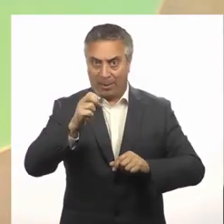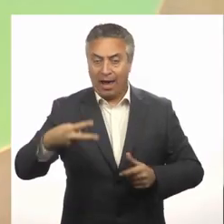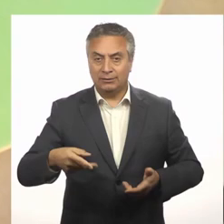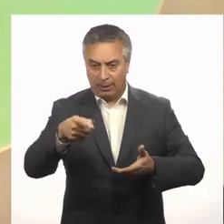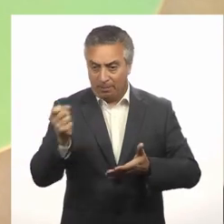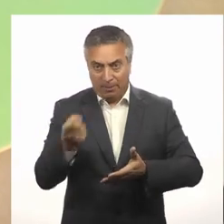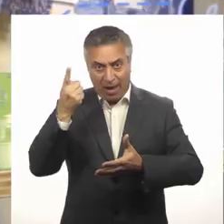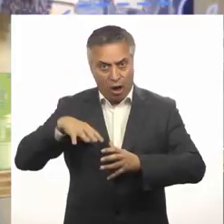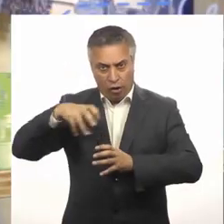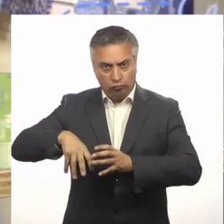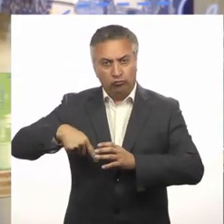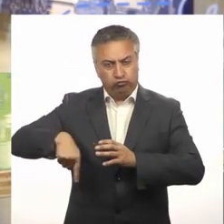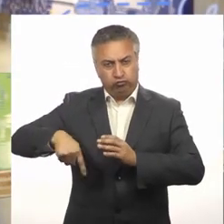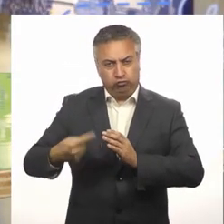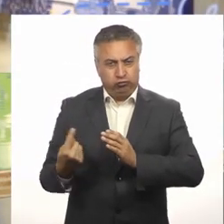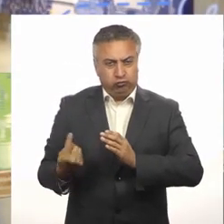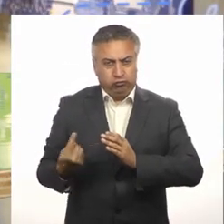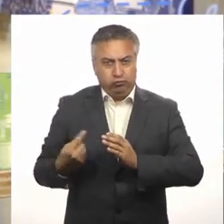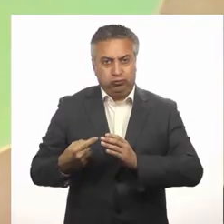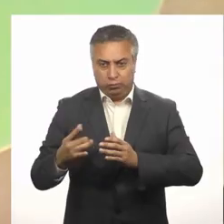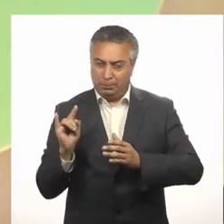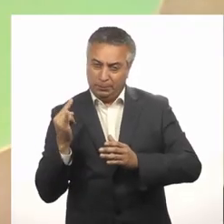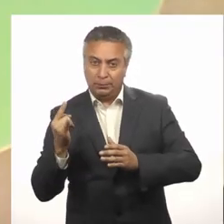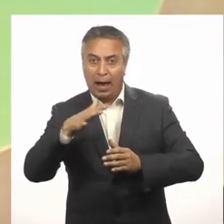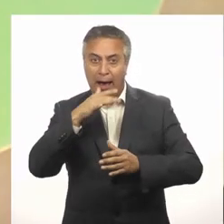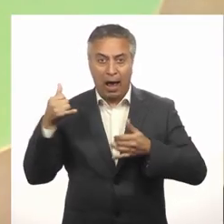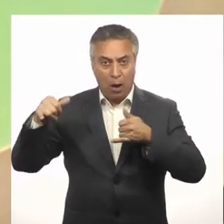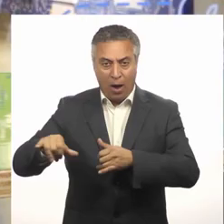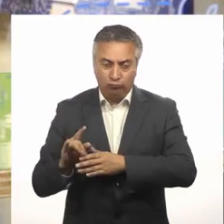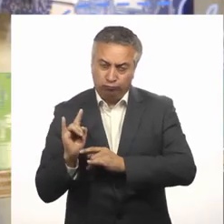lo colocas en la juguera, agregamos agua